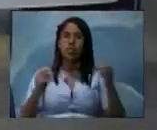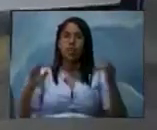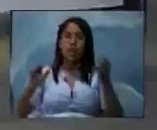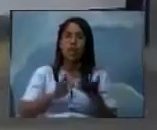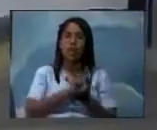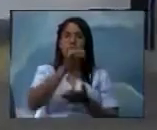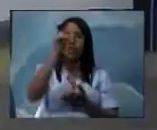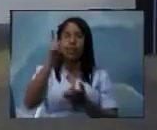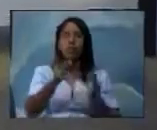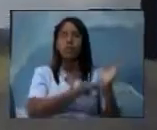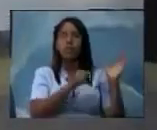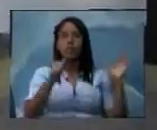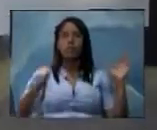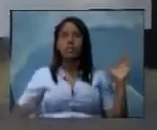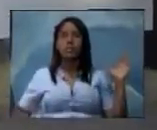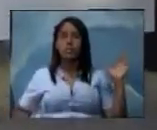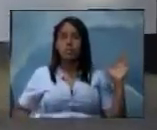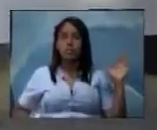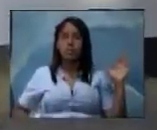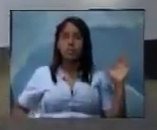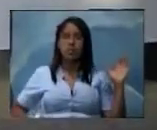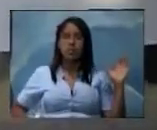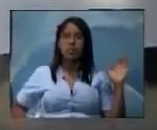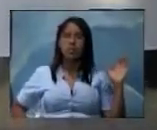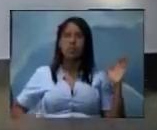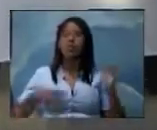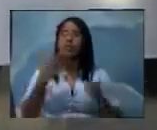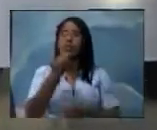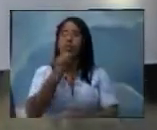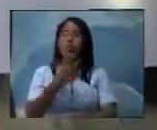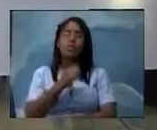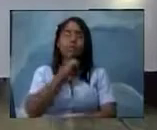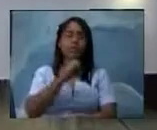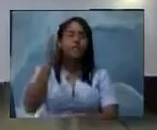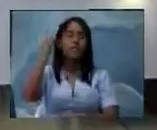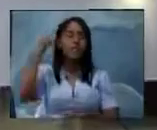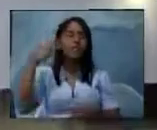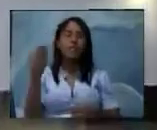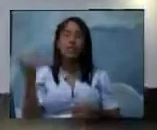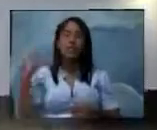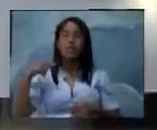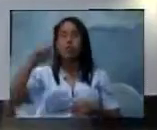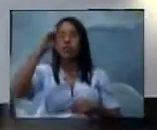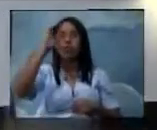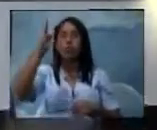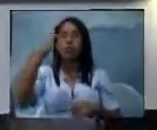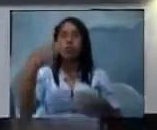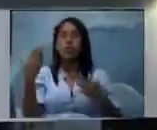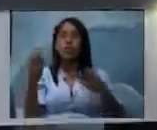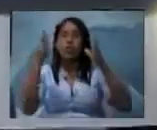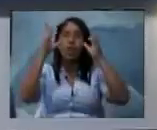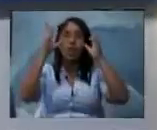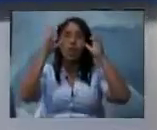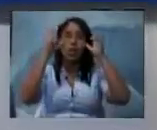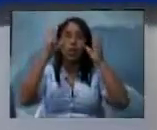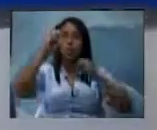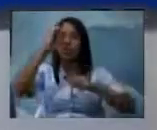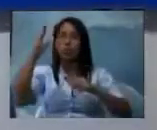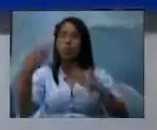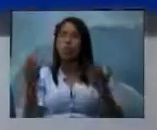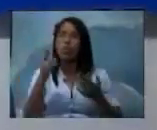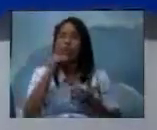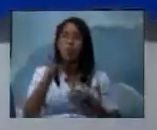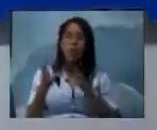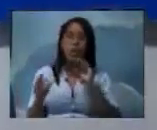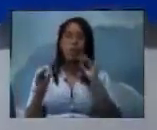gloria sea para el Señor. Amén. Qué bueno es, amados hermanos, saber que tenemos un Dios que oye, un Dios que ve, un Dios